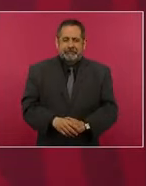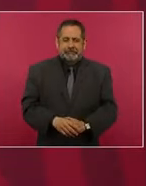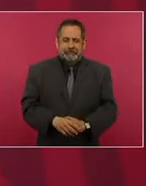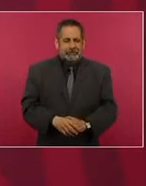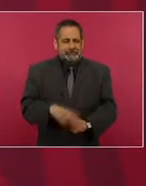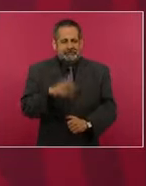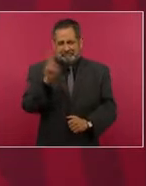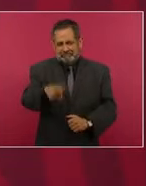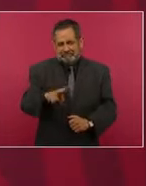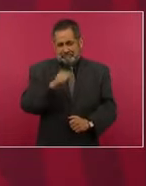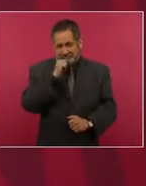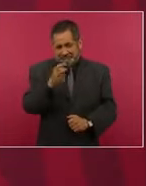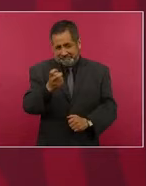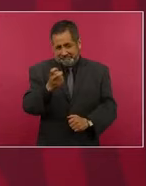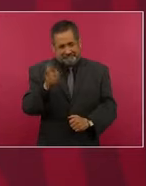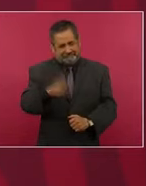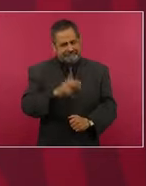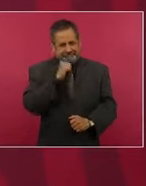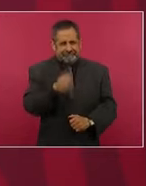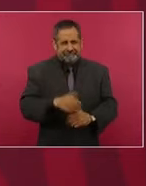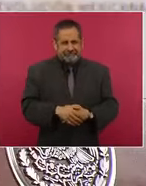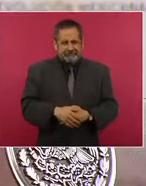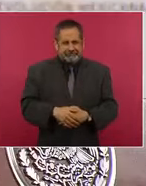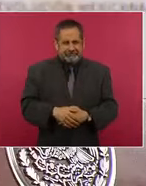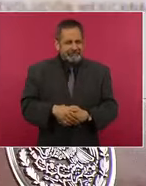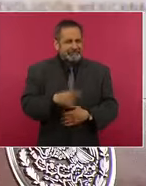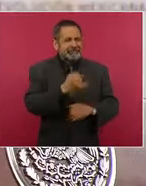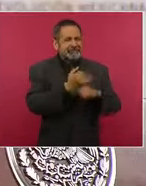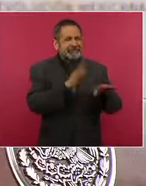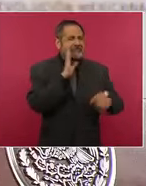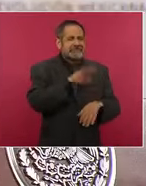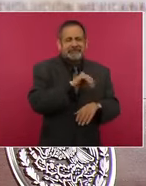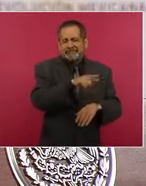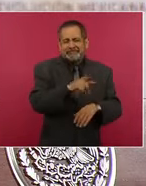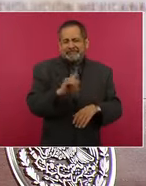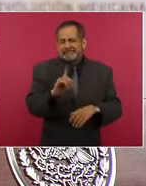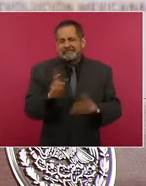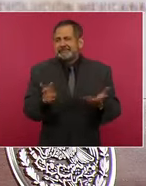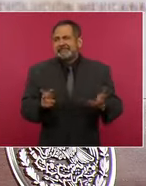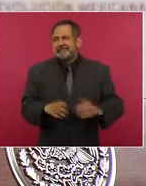Porque no es cierto. A lo mejor están mal informados. Es